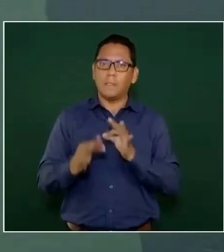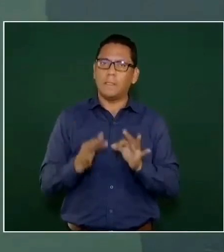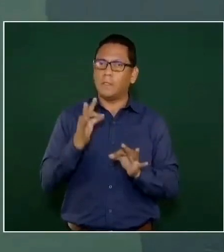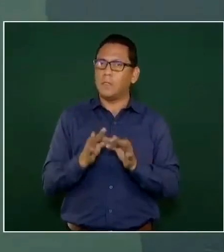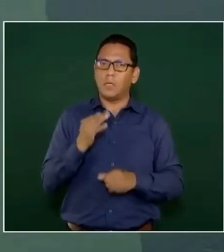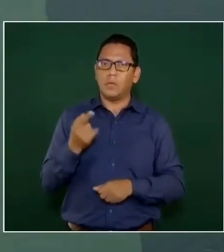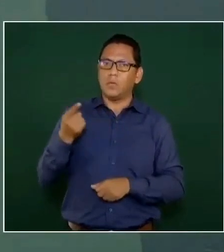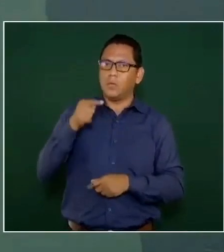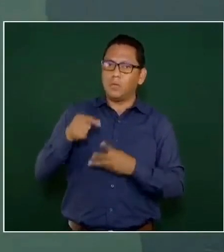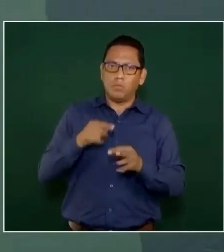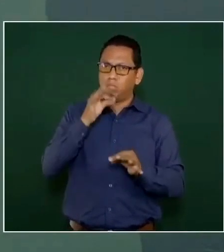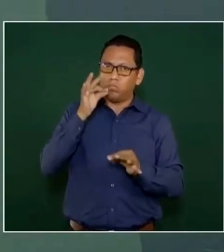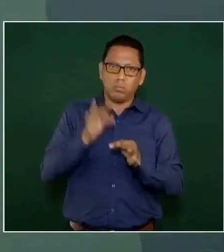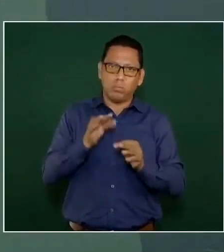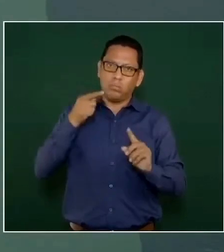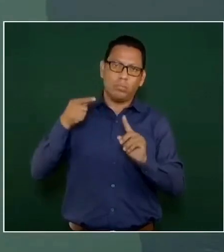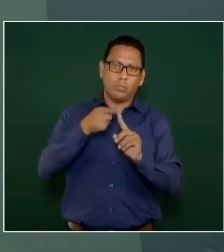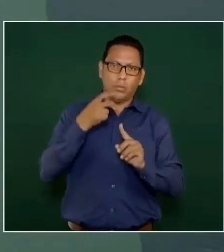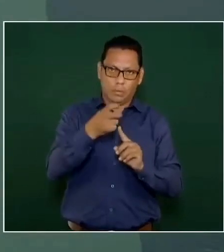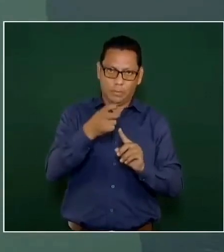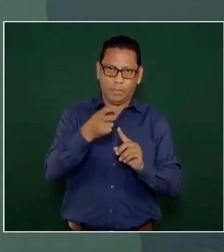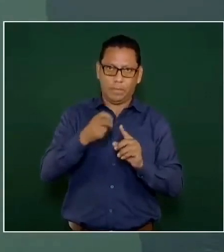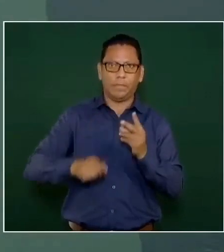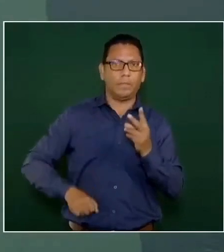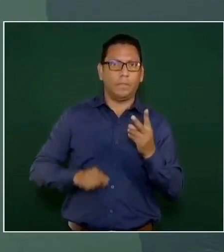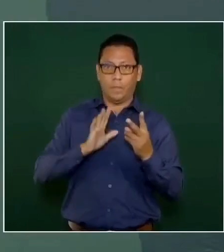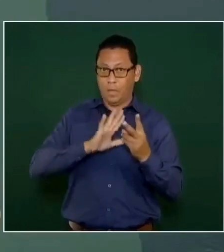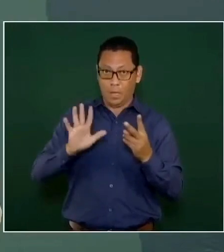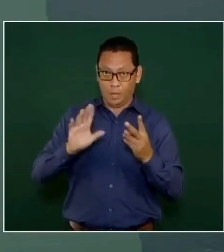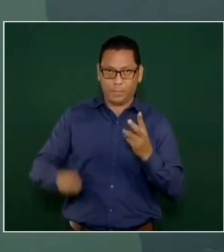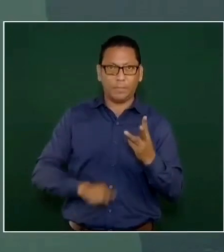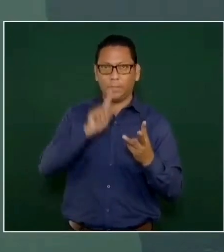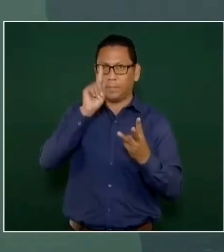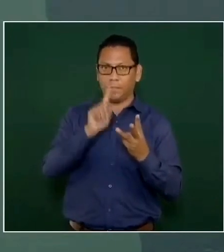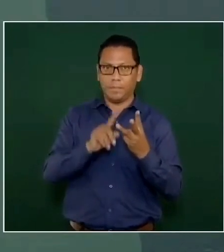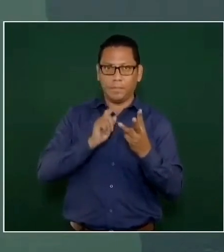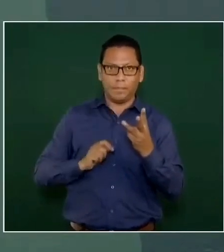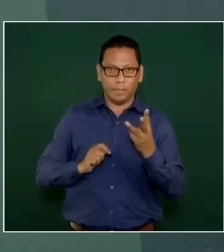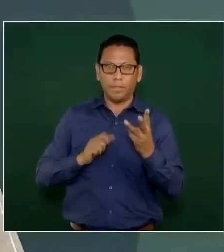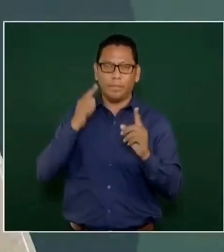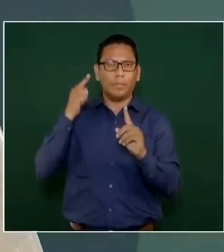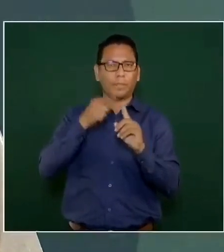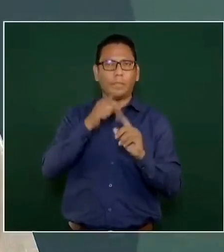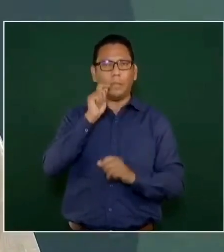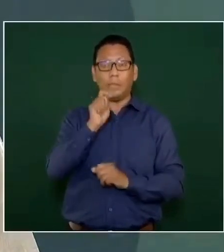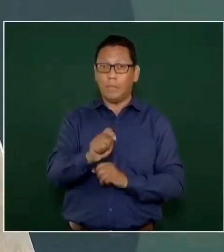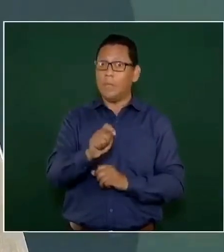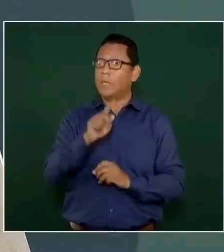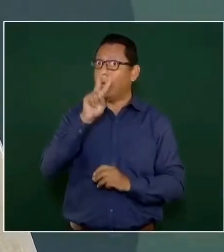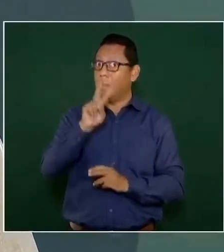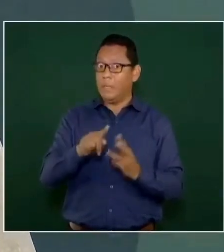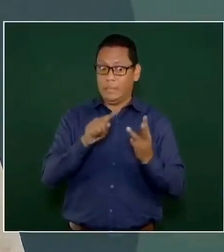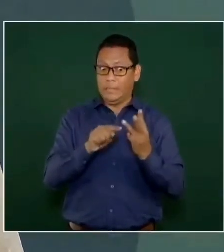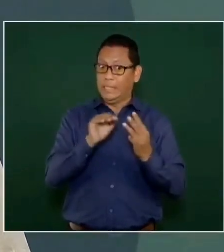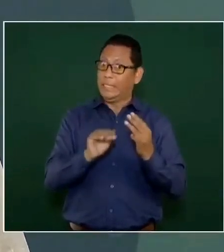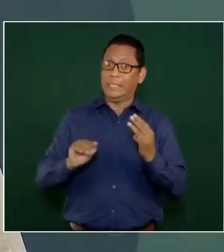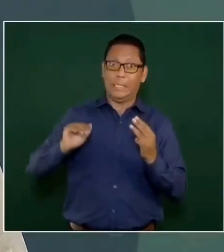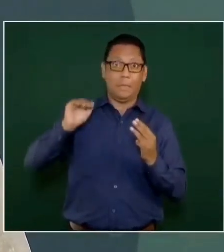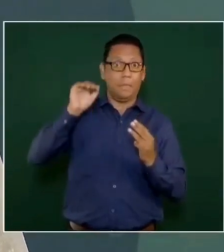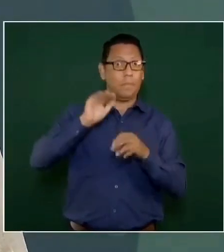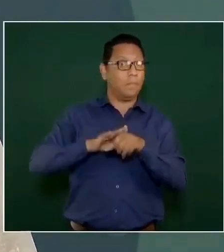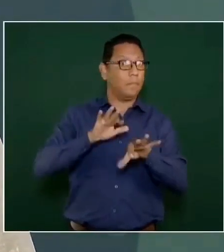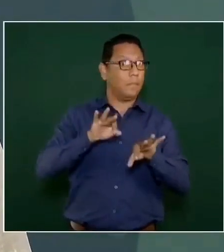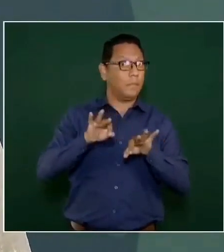instrucción y con esa tarea, con ese objetivo. Y el tercer gran objetivo, la tercera gran labor que teníamos